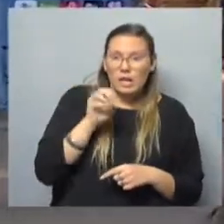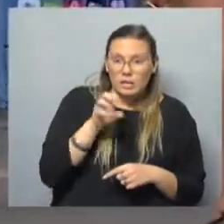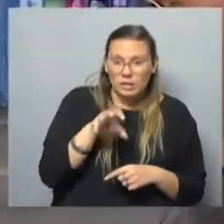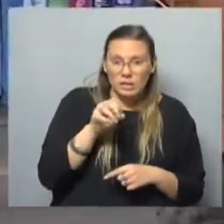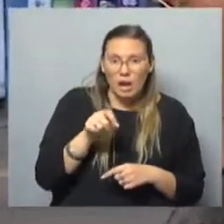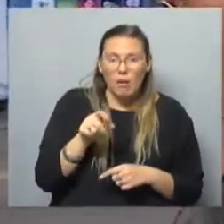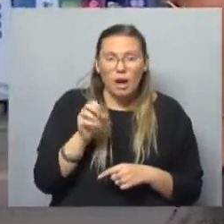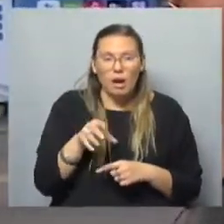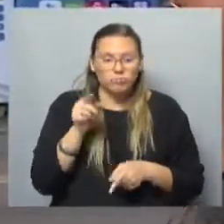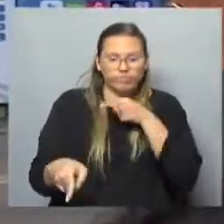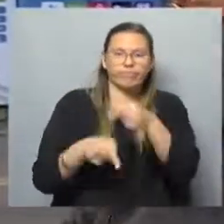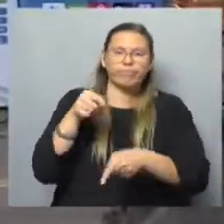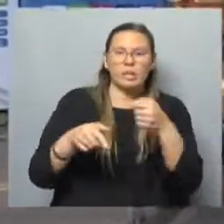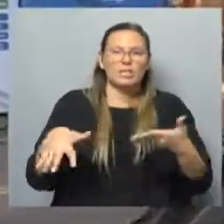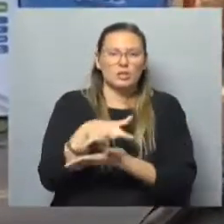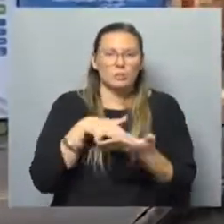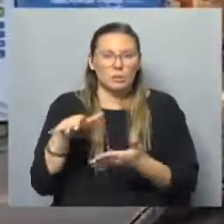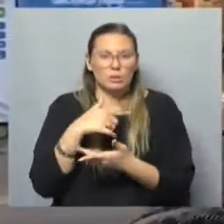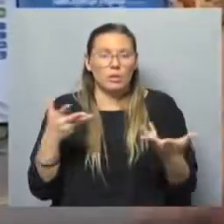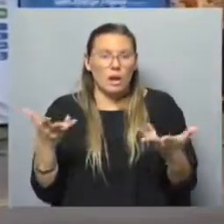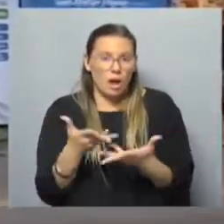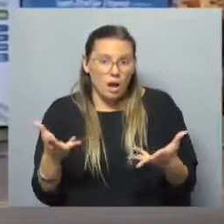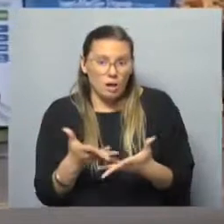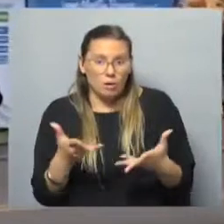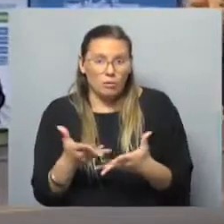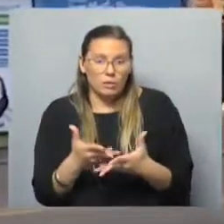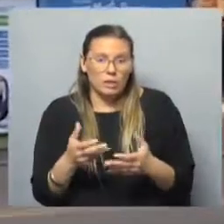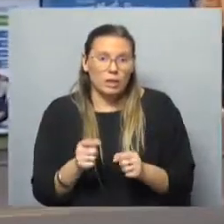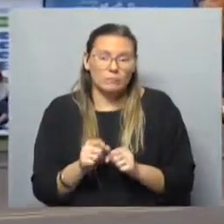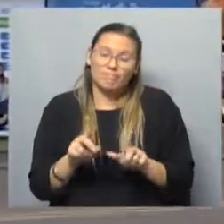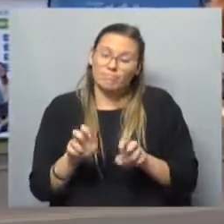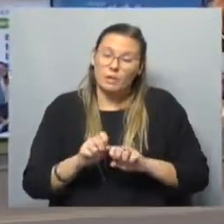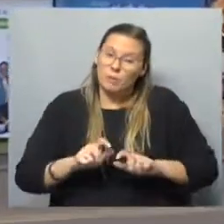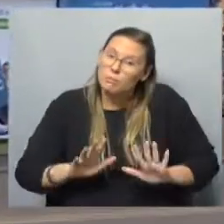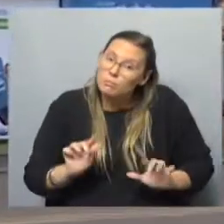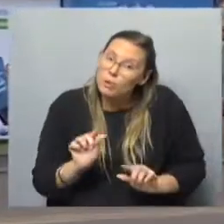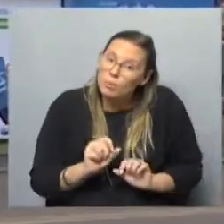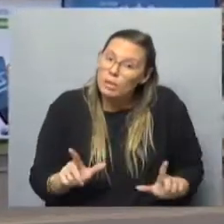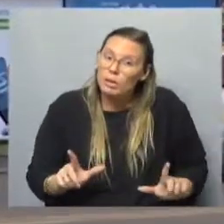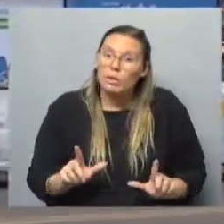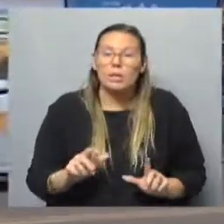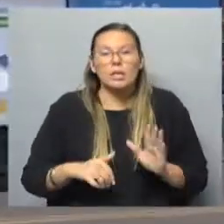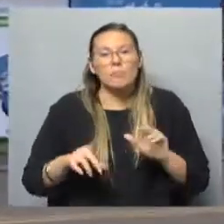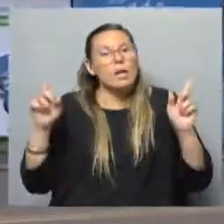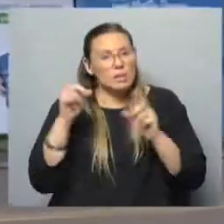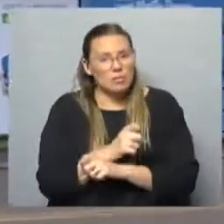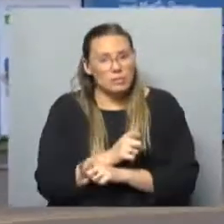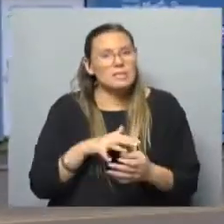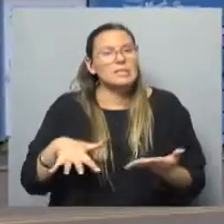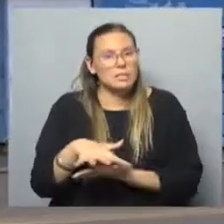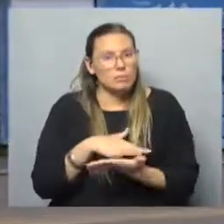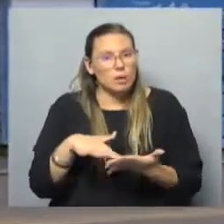y juzgaban cómo pasaban las cosas antes, se le está yendo de las manos la cuestión y se está haciendo cada vez más difícil. Están pasando